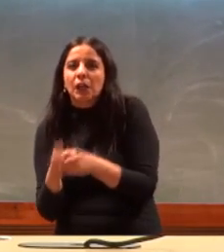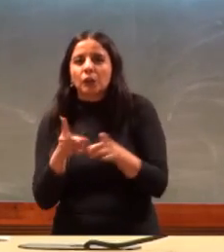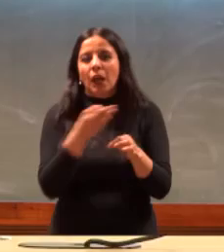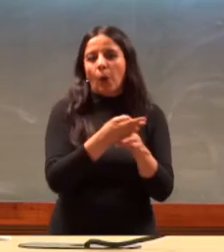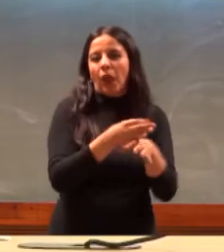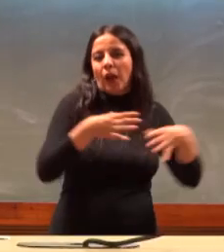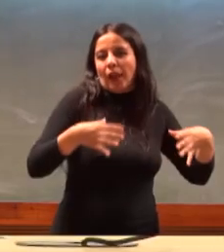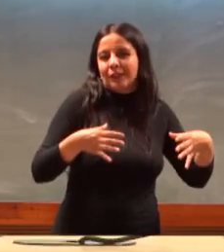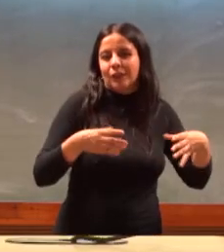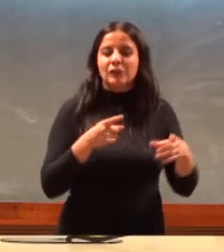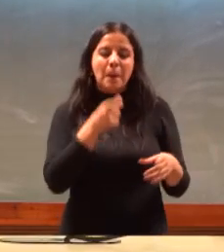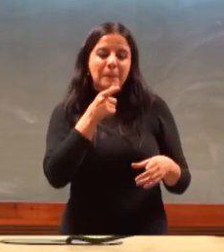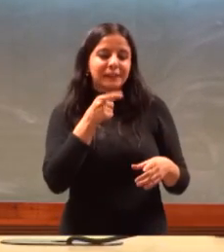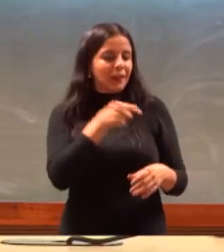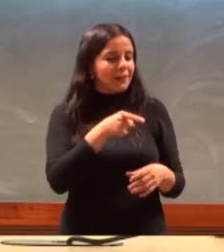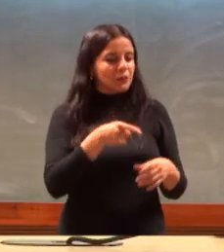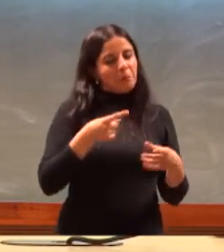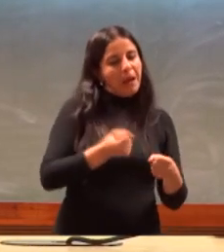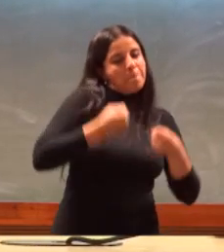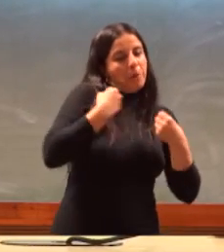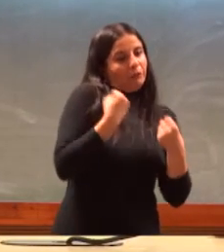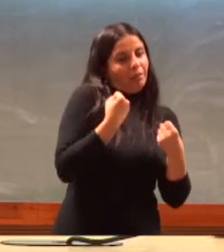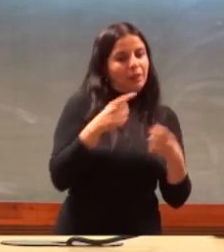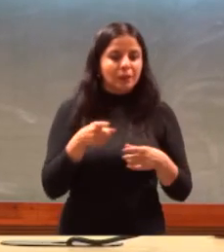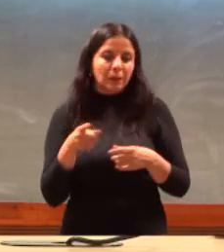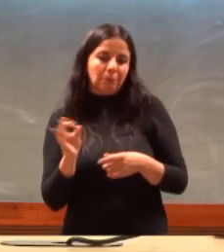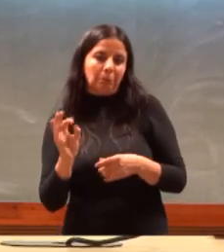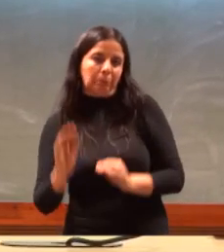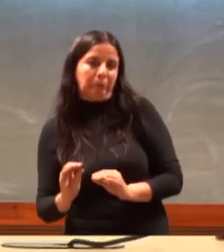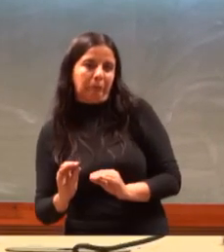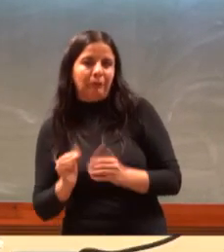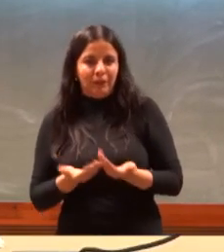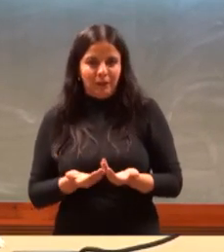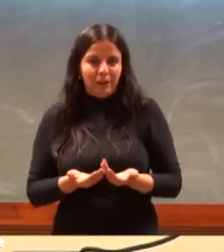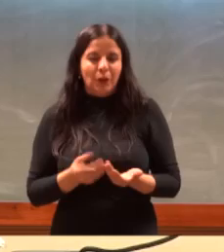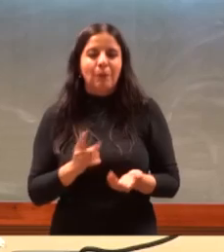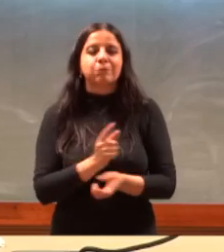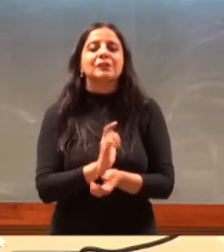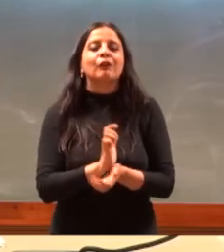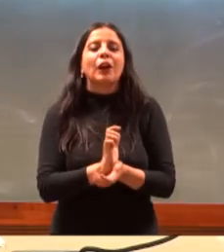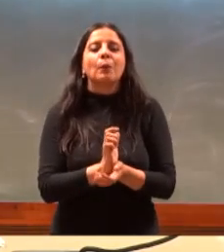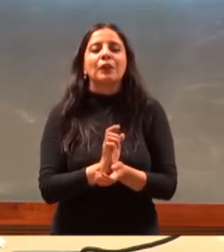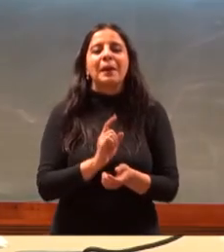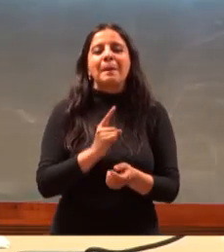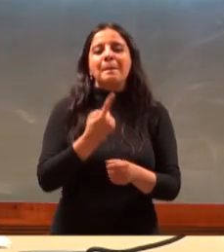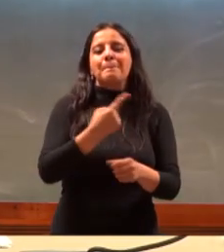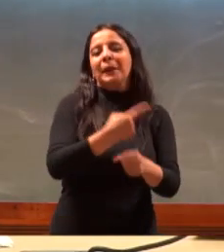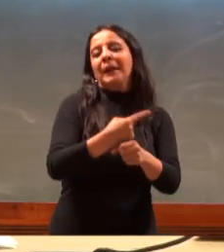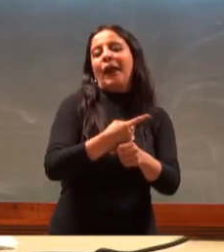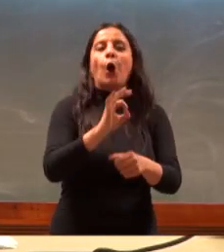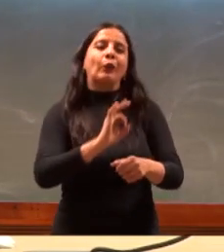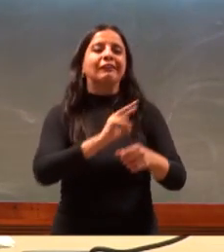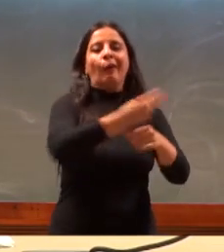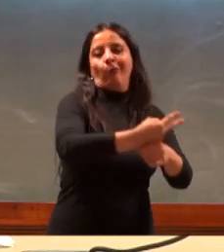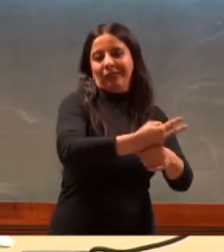implicancia como algunas fueran más importantes que otras o a veces es duro decirlo pero como si fueran de primero segunda lo mismo con respecto a